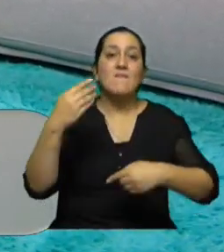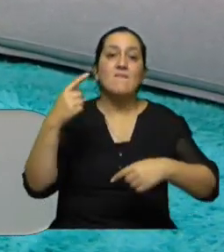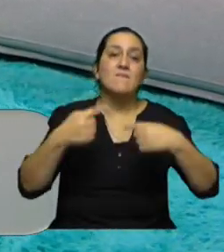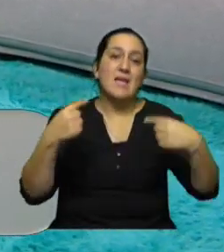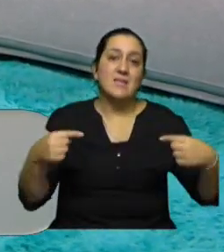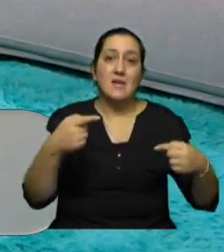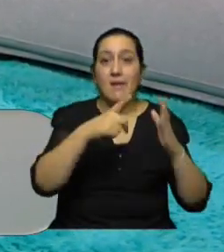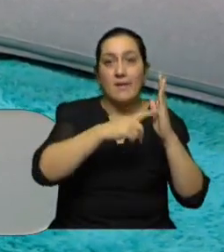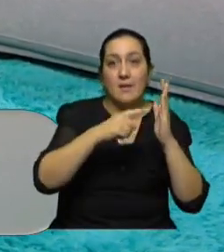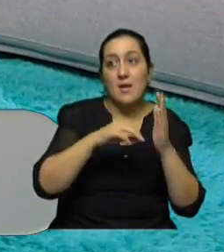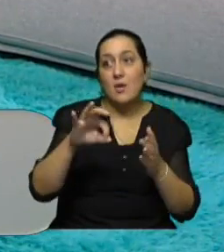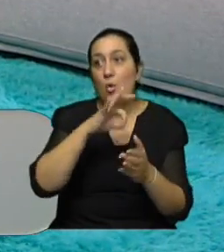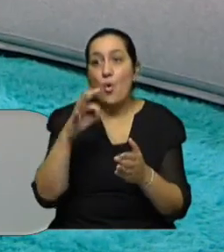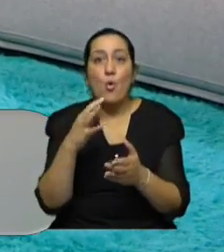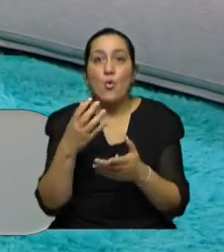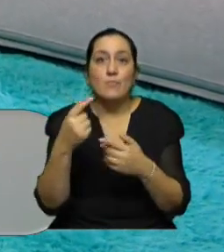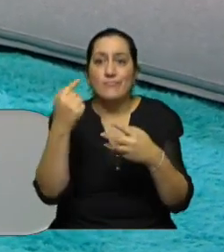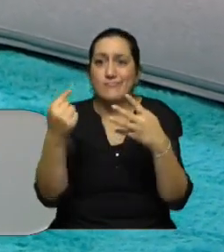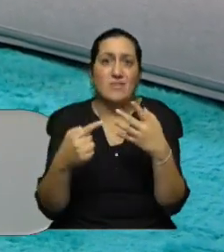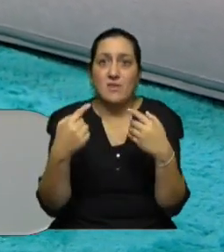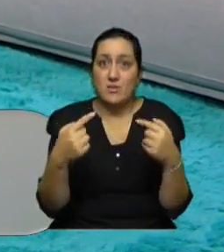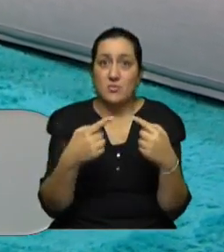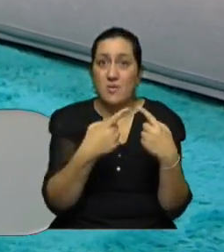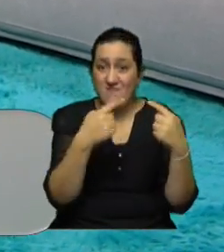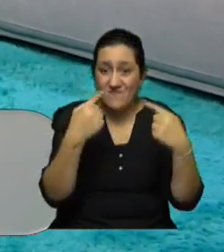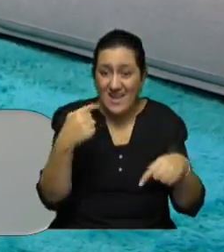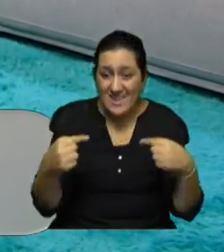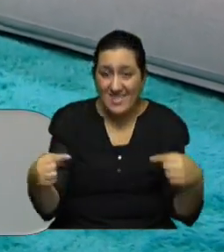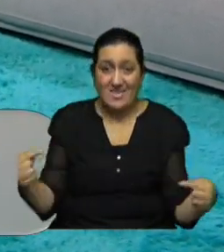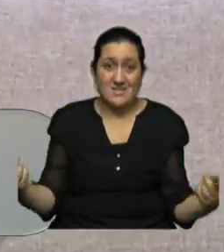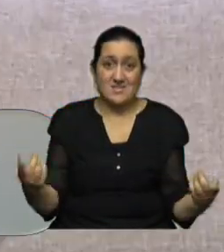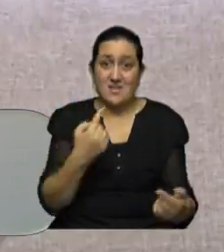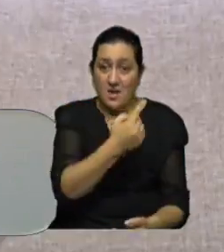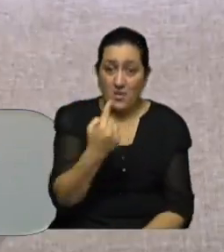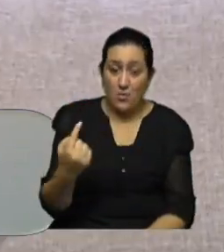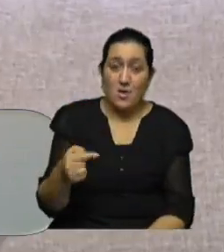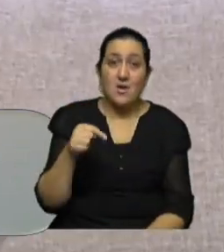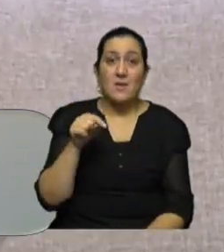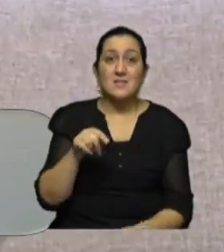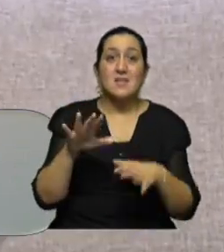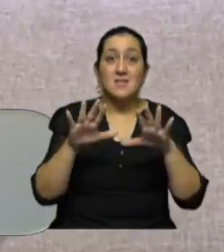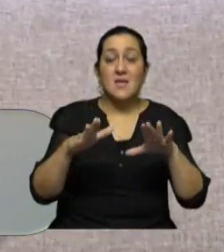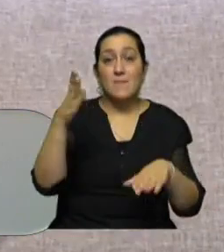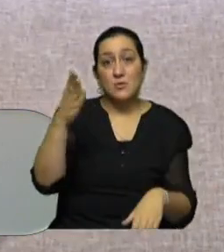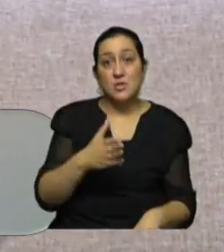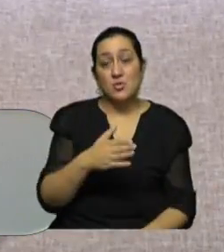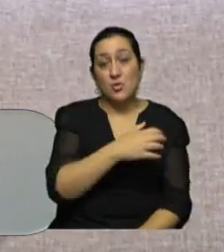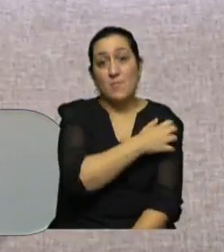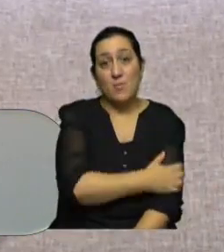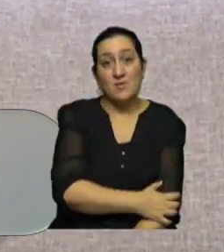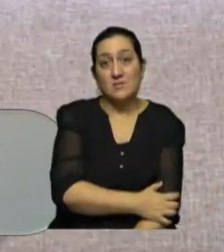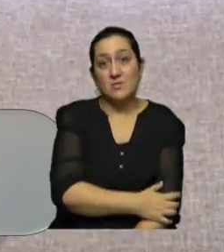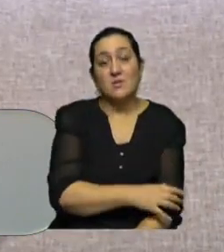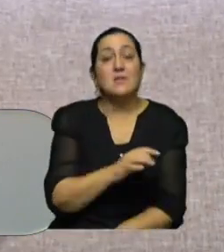de ser pobre el tener esos ingresos. Ya te tenemos que despedir, sí. Pero ese 10%, casi 10% de pobreza, entonces es